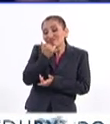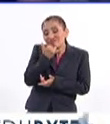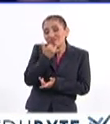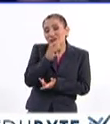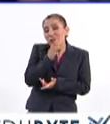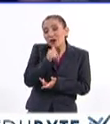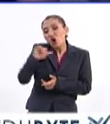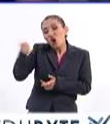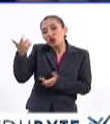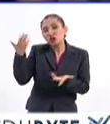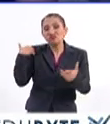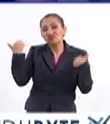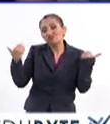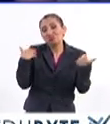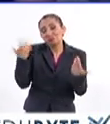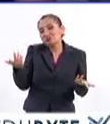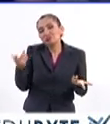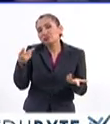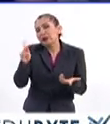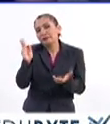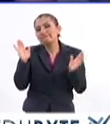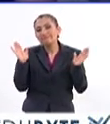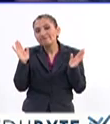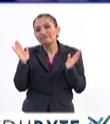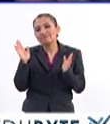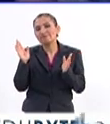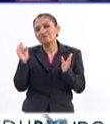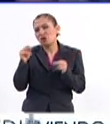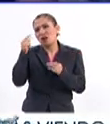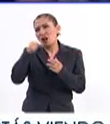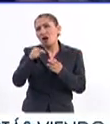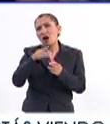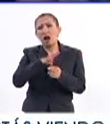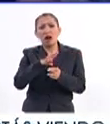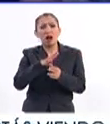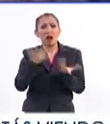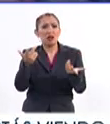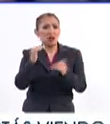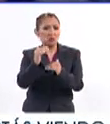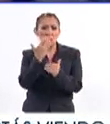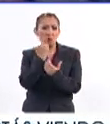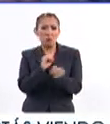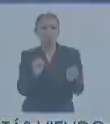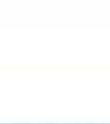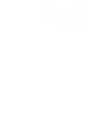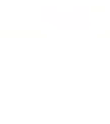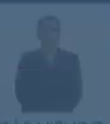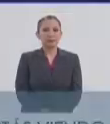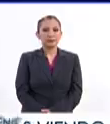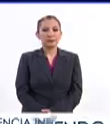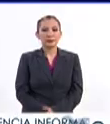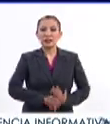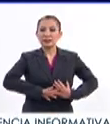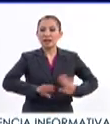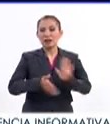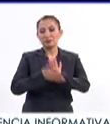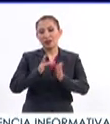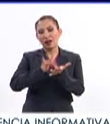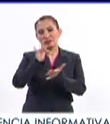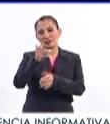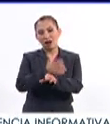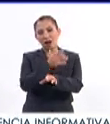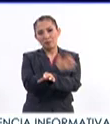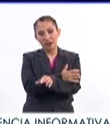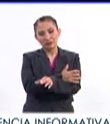sacrificar pues otros entretenimientos, pero no creo que haya límites. Y ya nos vamos, gracias por